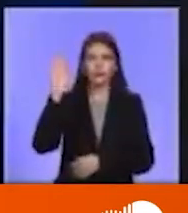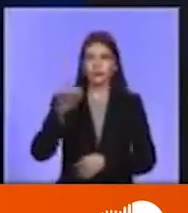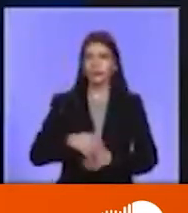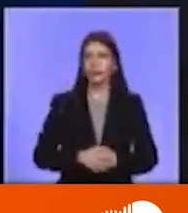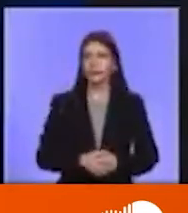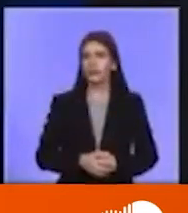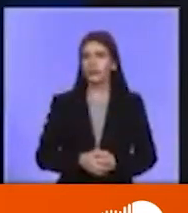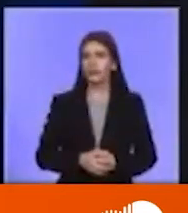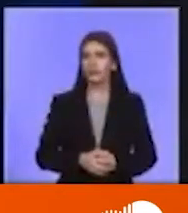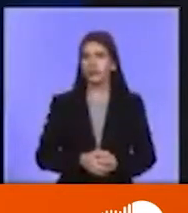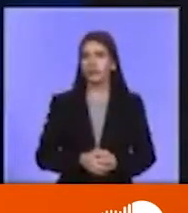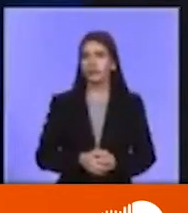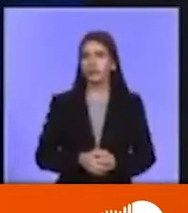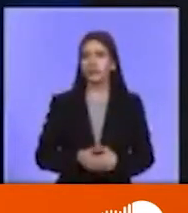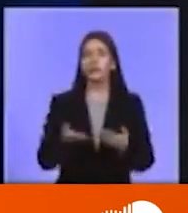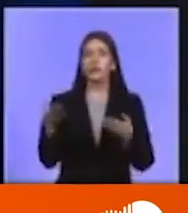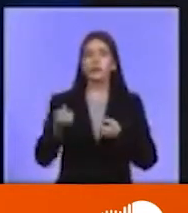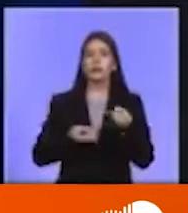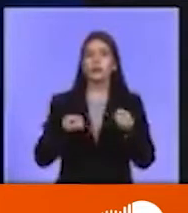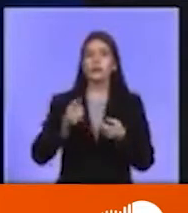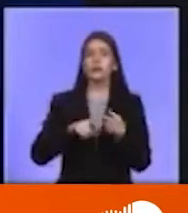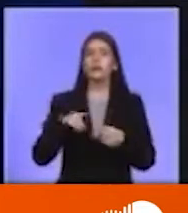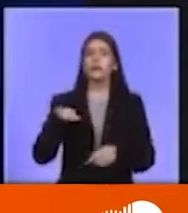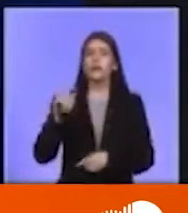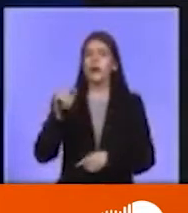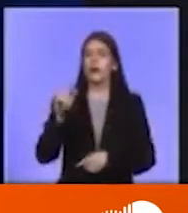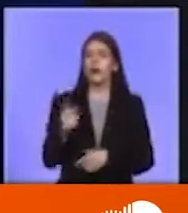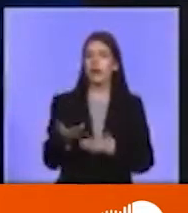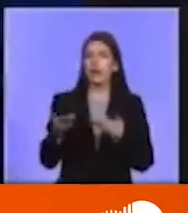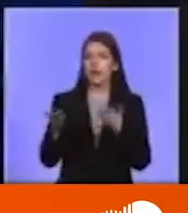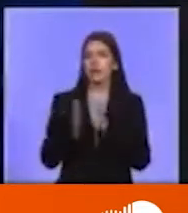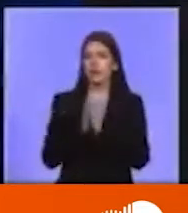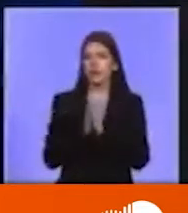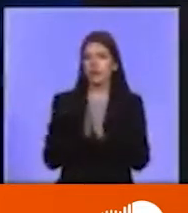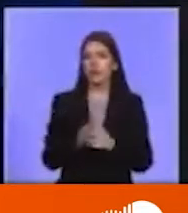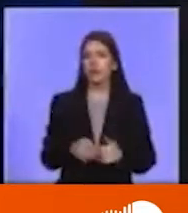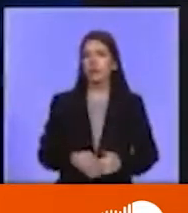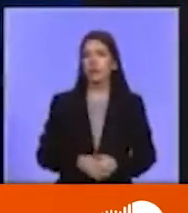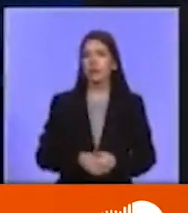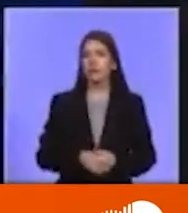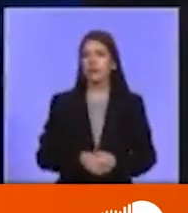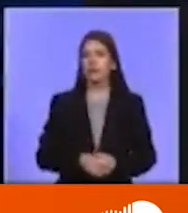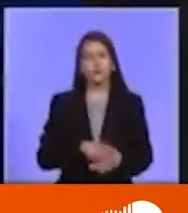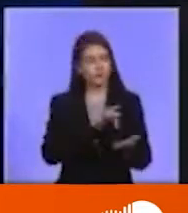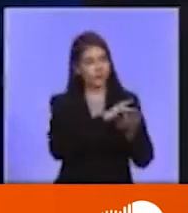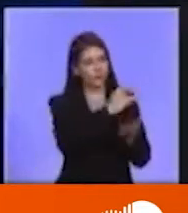última instancia en materia electoral que hay en materia de tribunales en este país, en México,